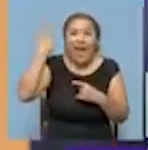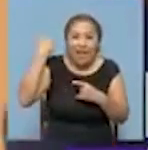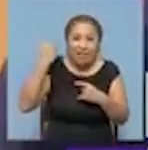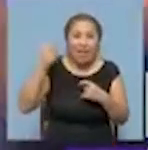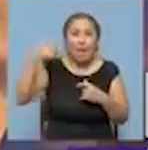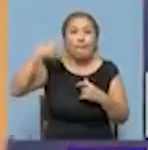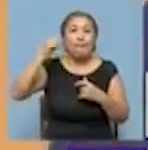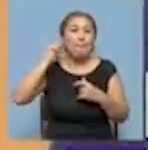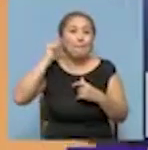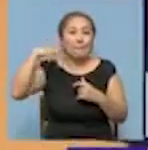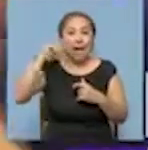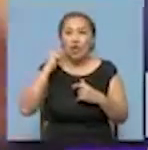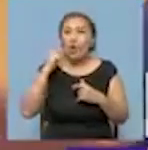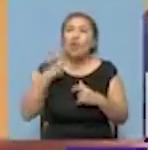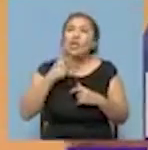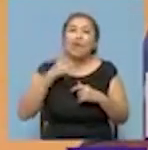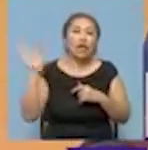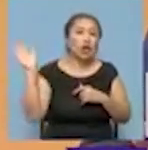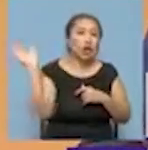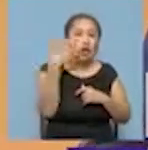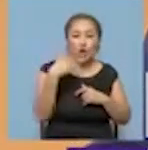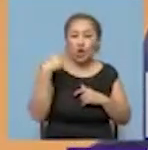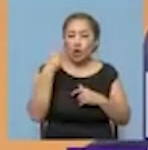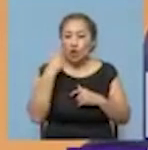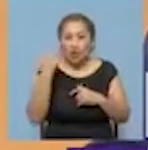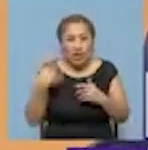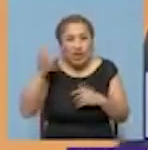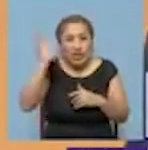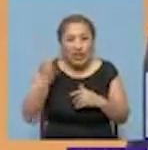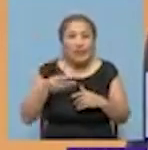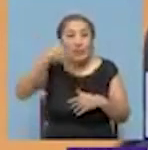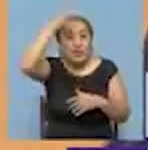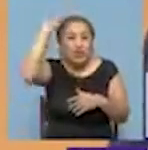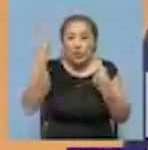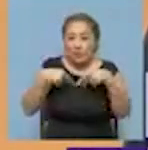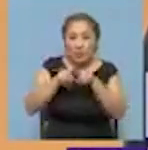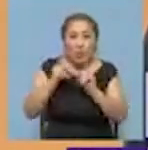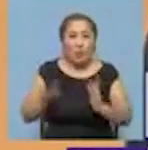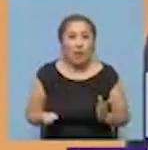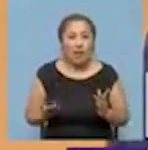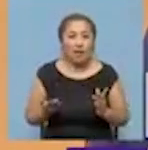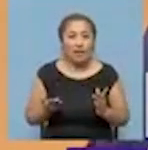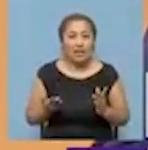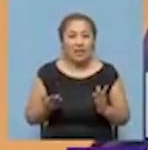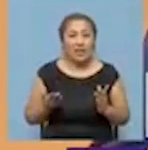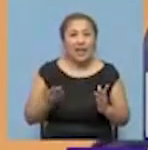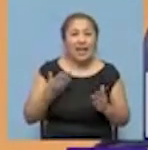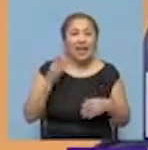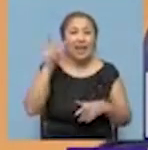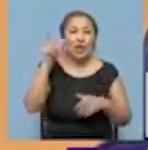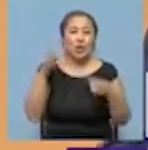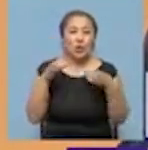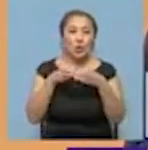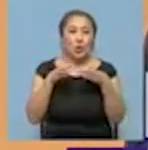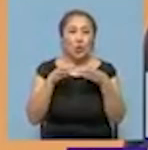también soñaba con dominar todo oriente todo el mundo conocido en cierto román lo mismo es decir el derecho el